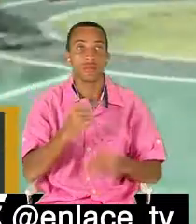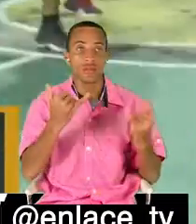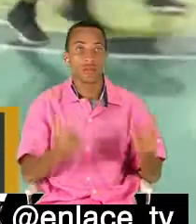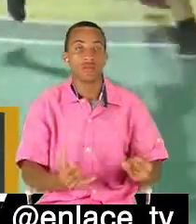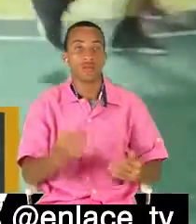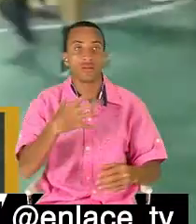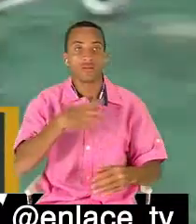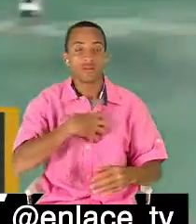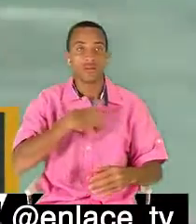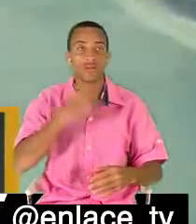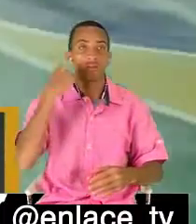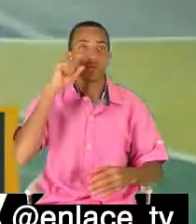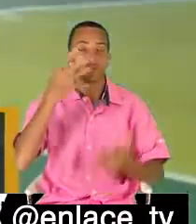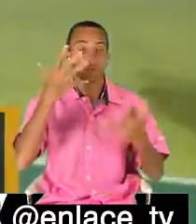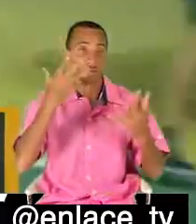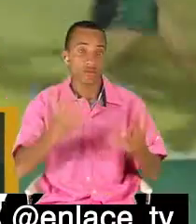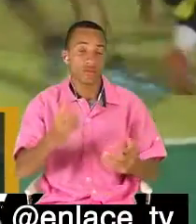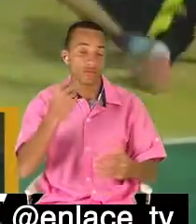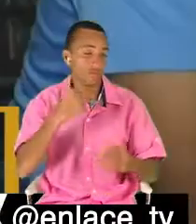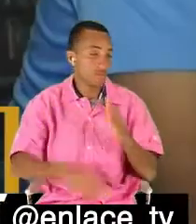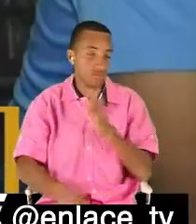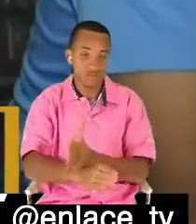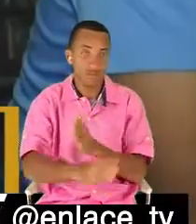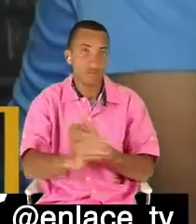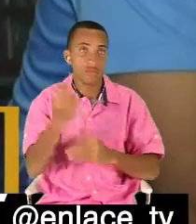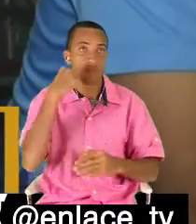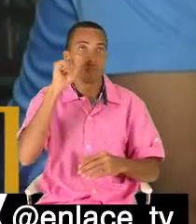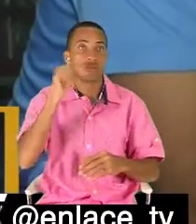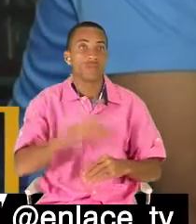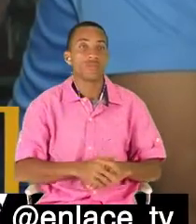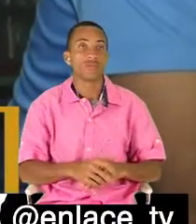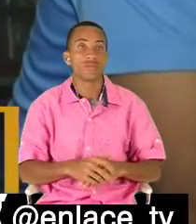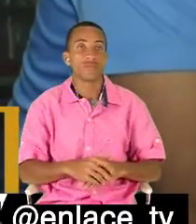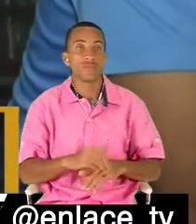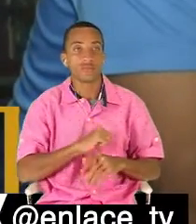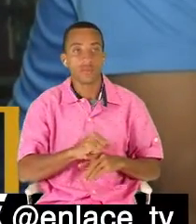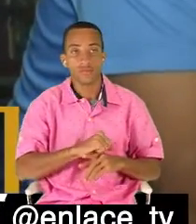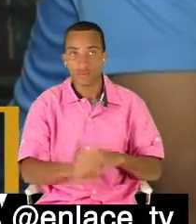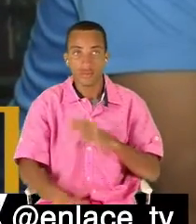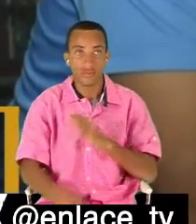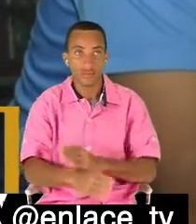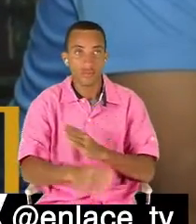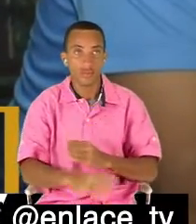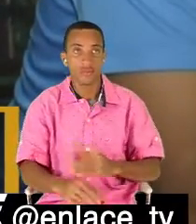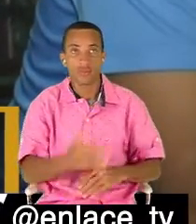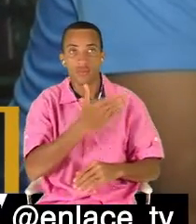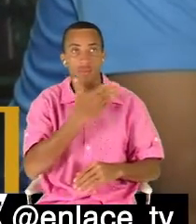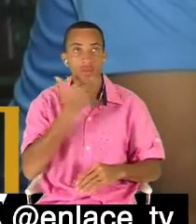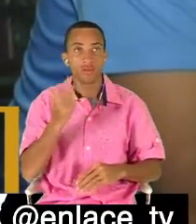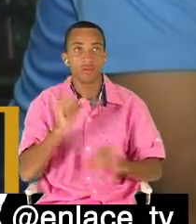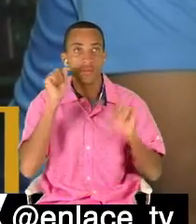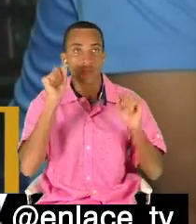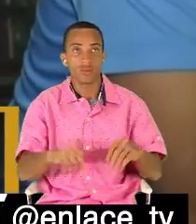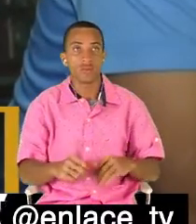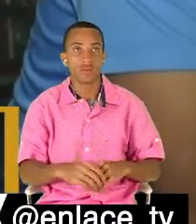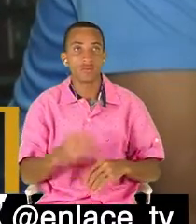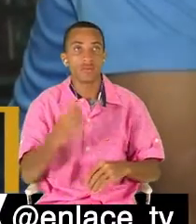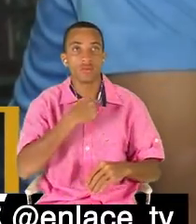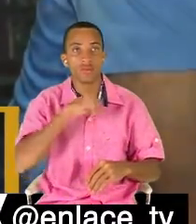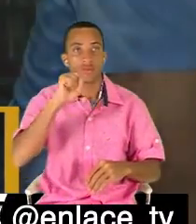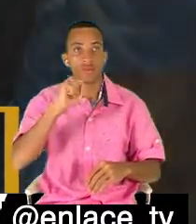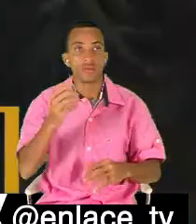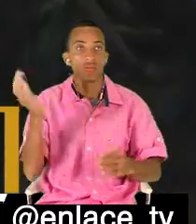busca sostener su título. La idea pues es intentar defender el título, intentar hacer lo mejor posible para pues ganar nuevamente, que